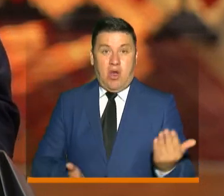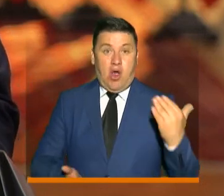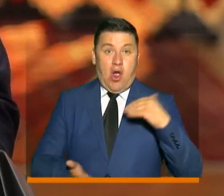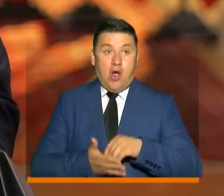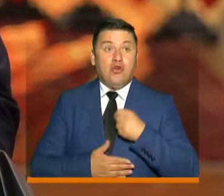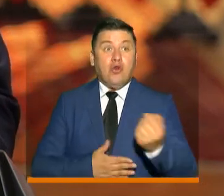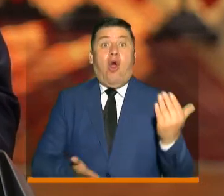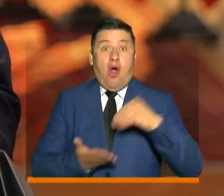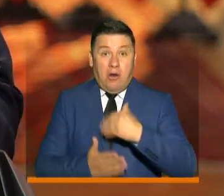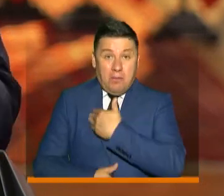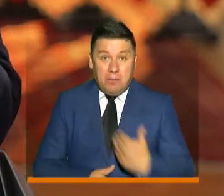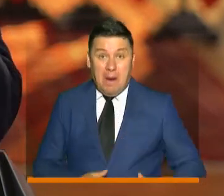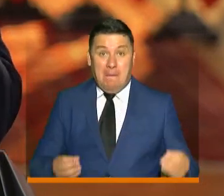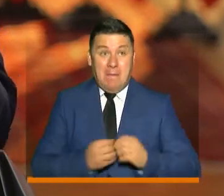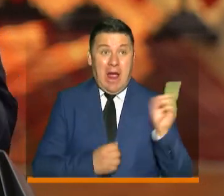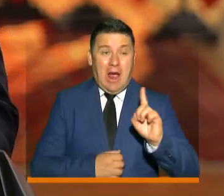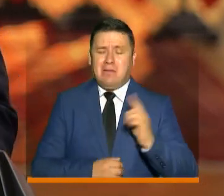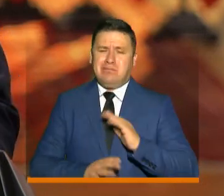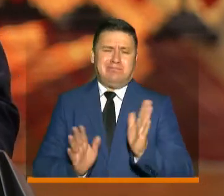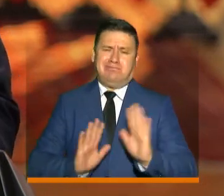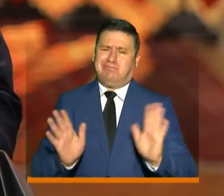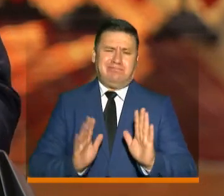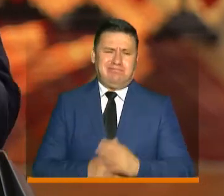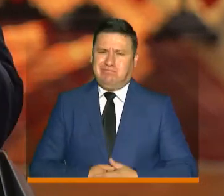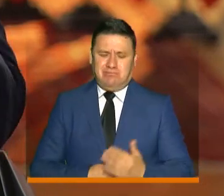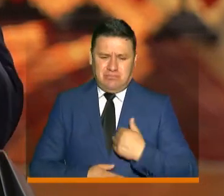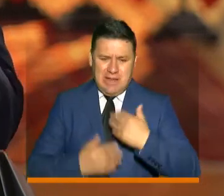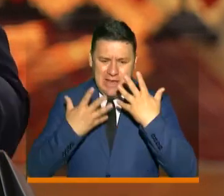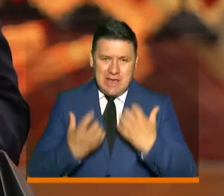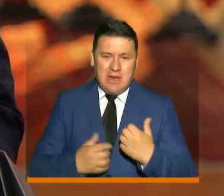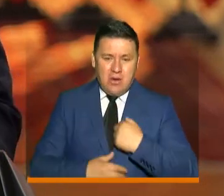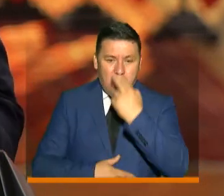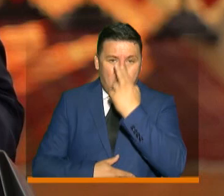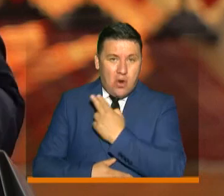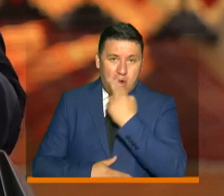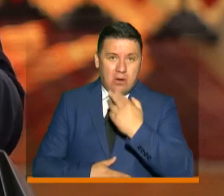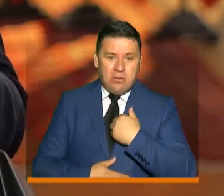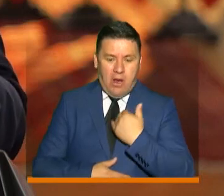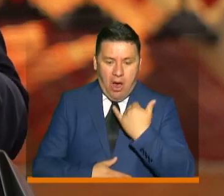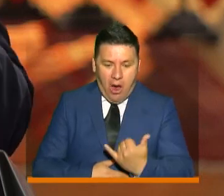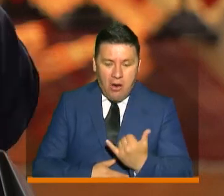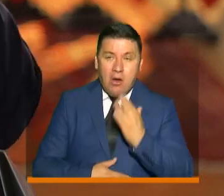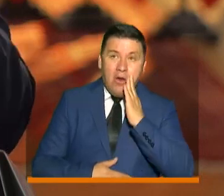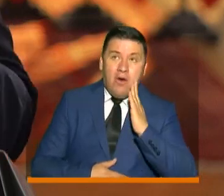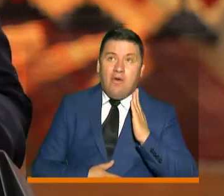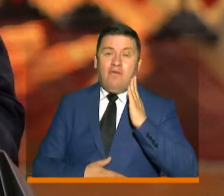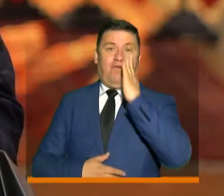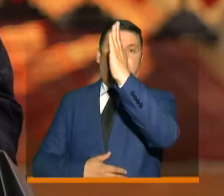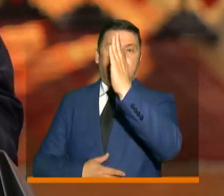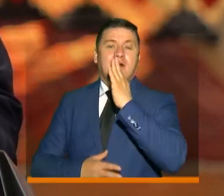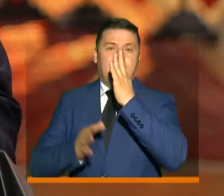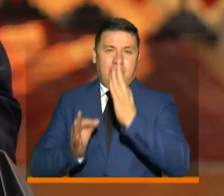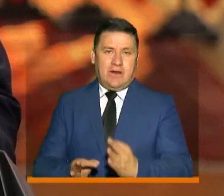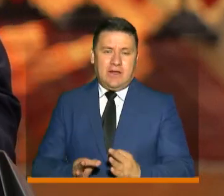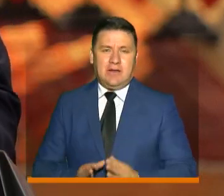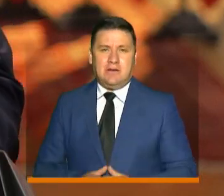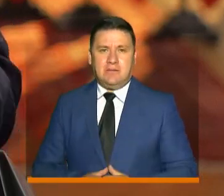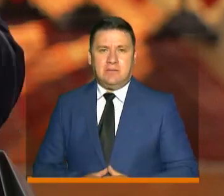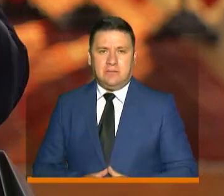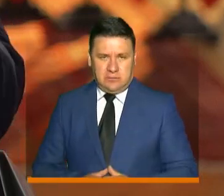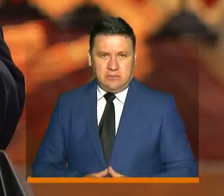en frente y mi único deseo es que este compromiso con el presente y con el futuro se haga realidad